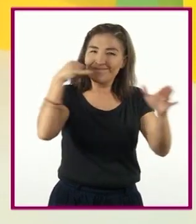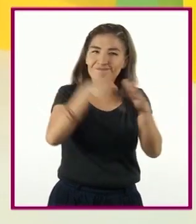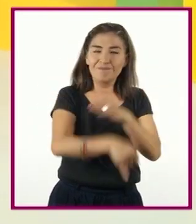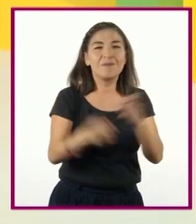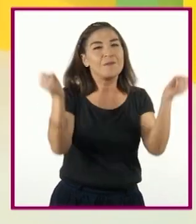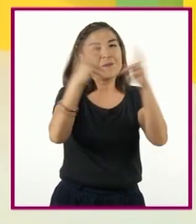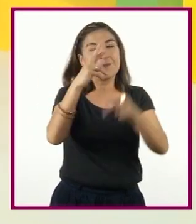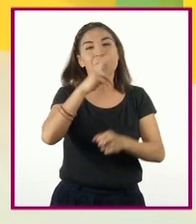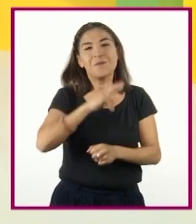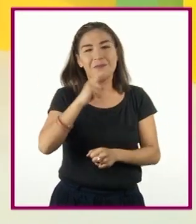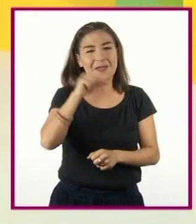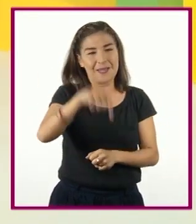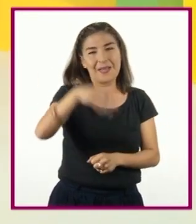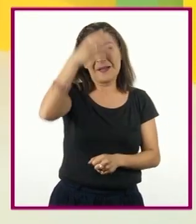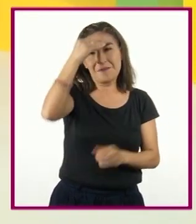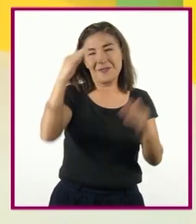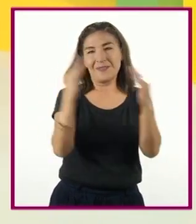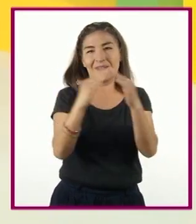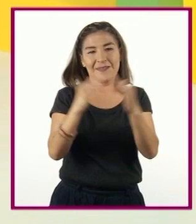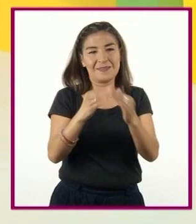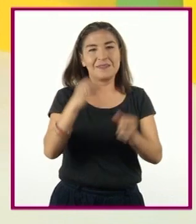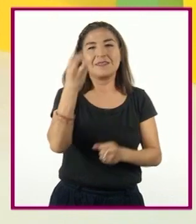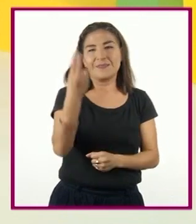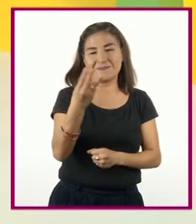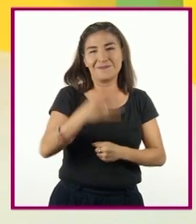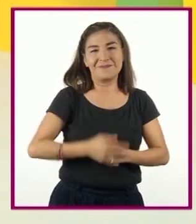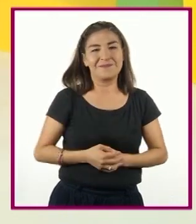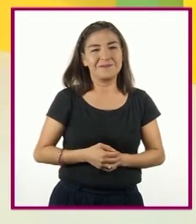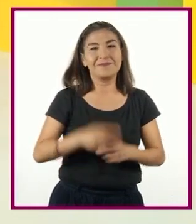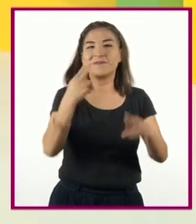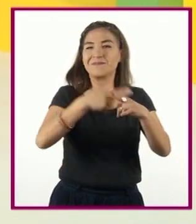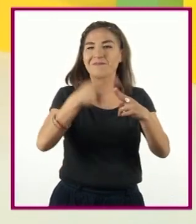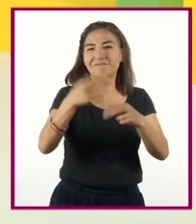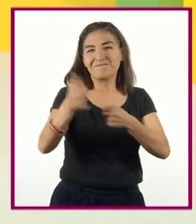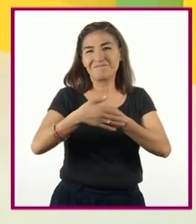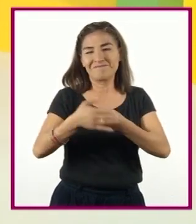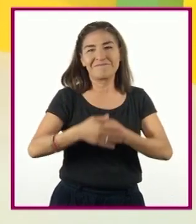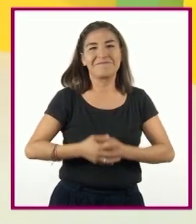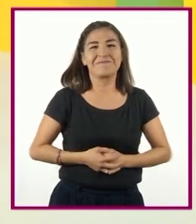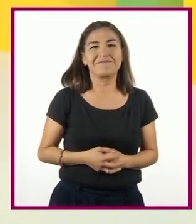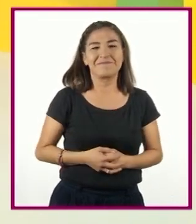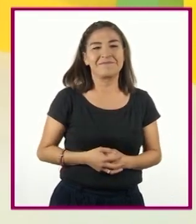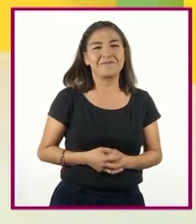nos vemos pronto aquí en Aprende en Casa 3. Hasta la próxima.